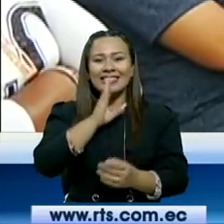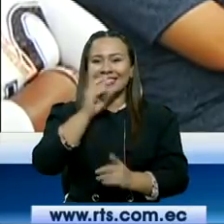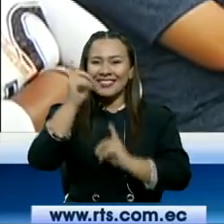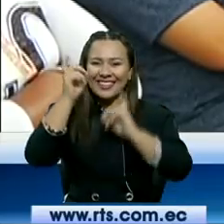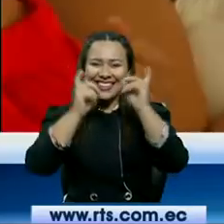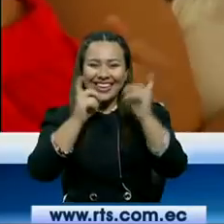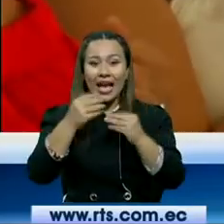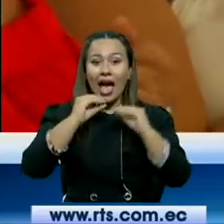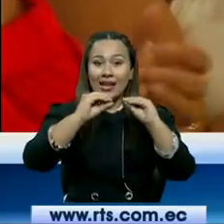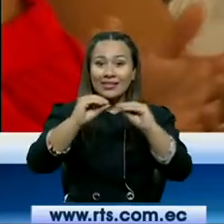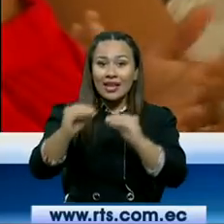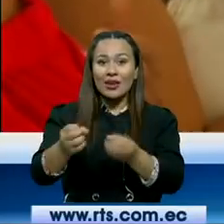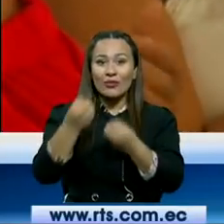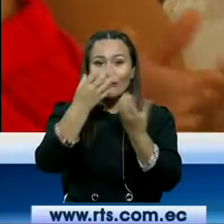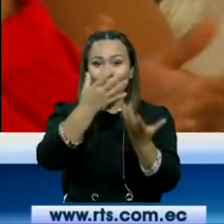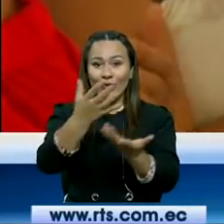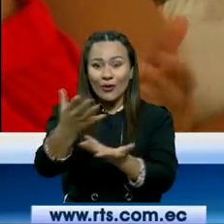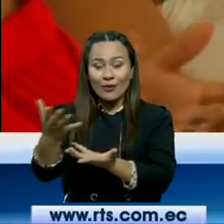por informar,